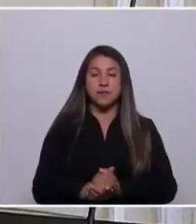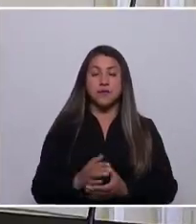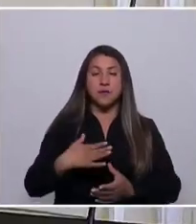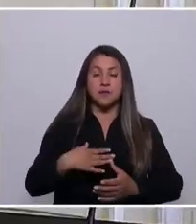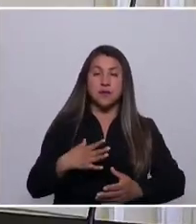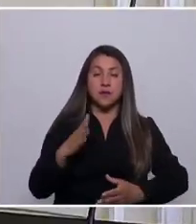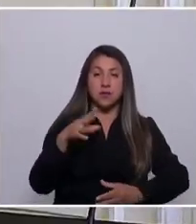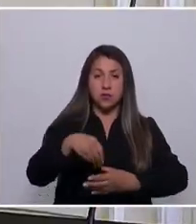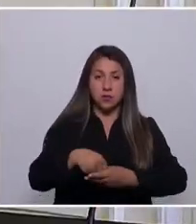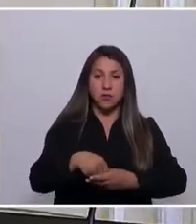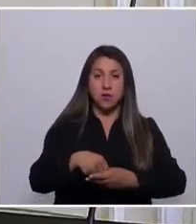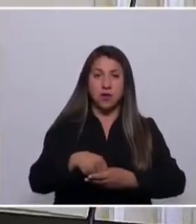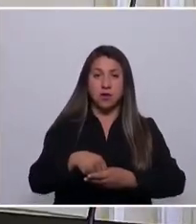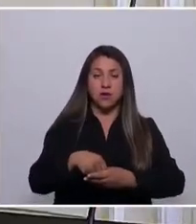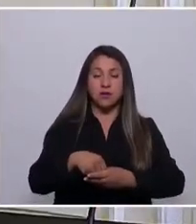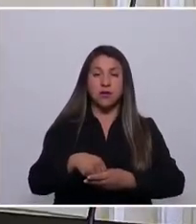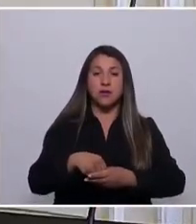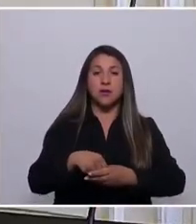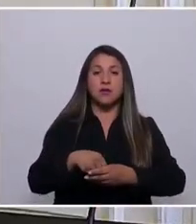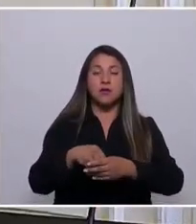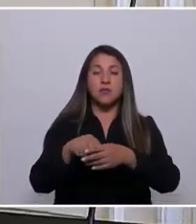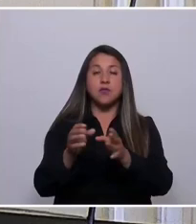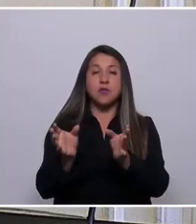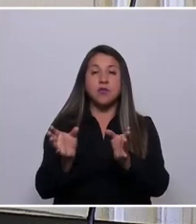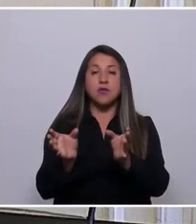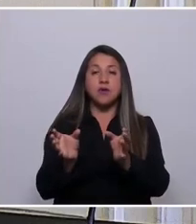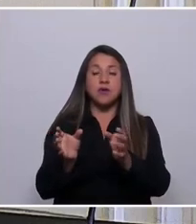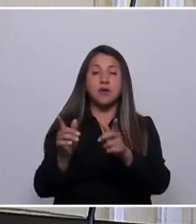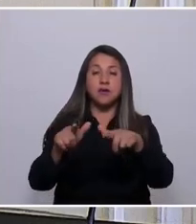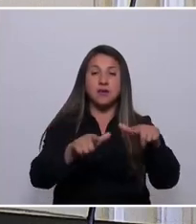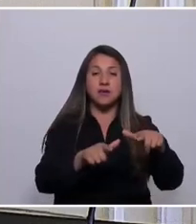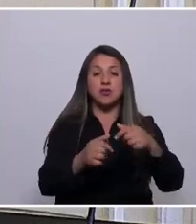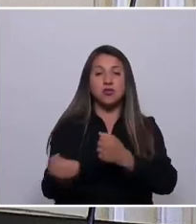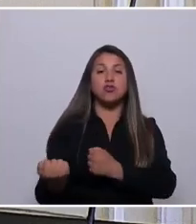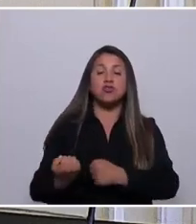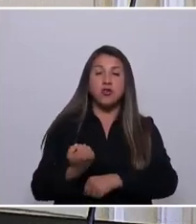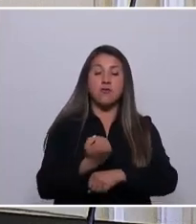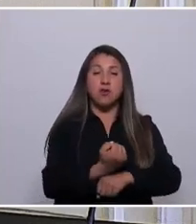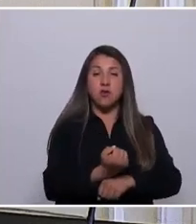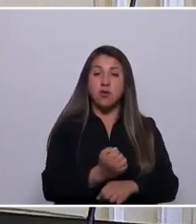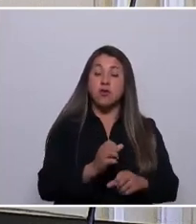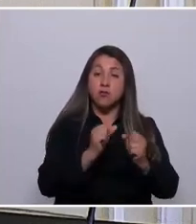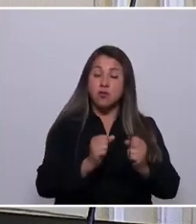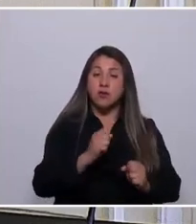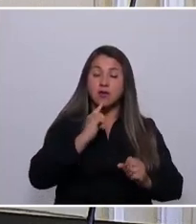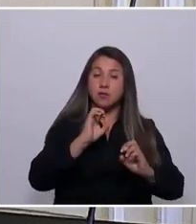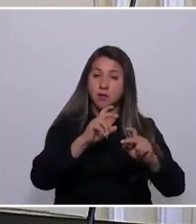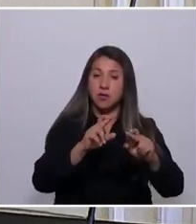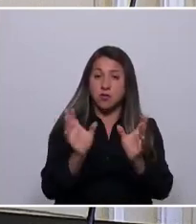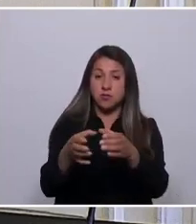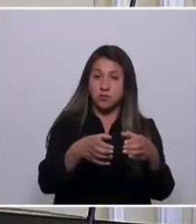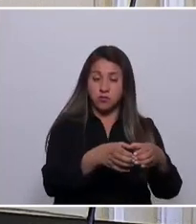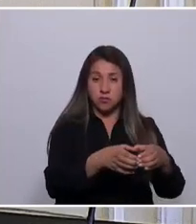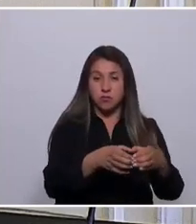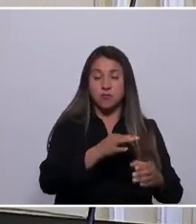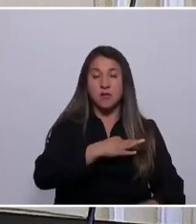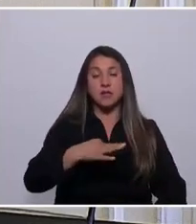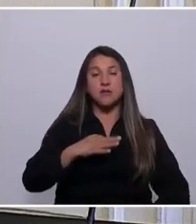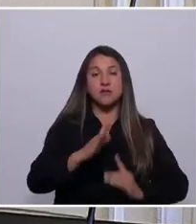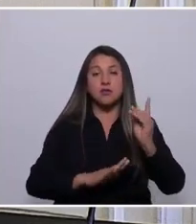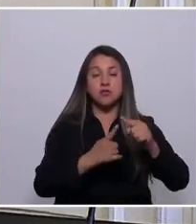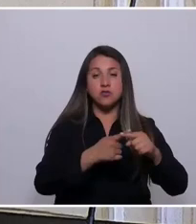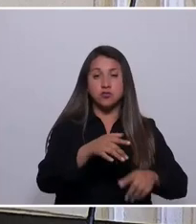incorporar como organismos colaboradores o tener la posibilidad de que estos organismos colaboradores como el Ministerio de Desarrollo